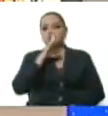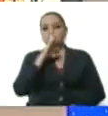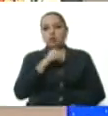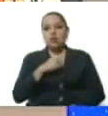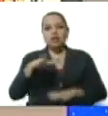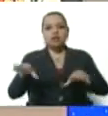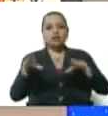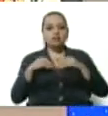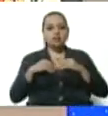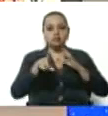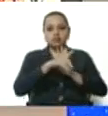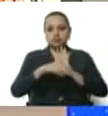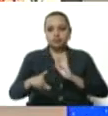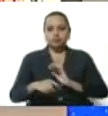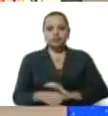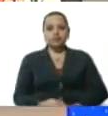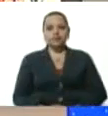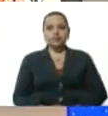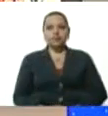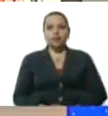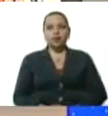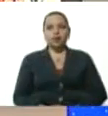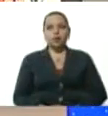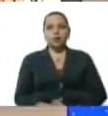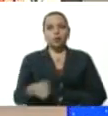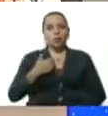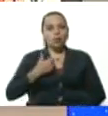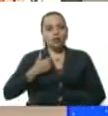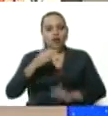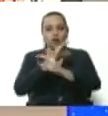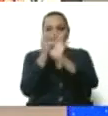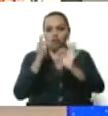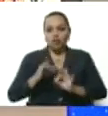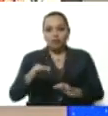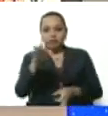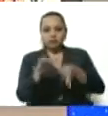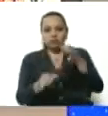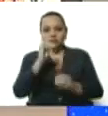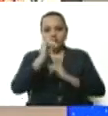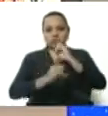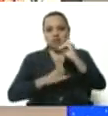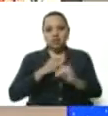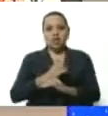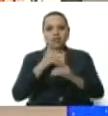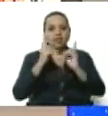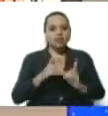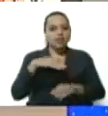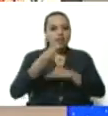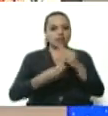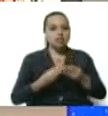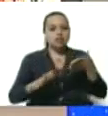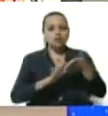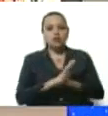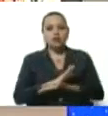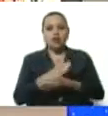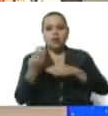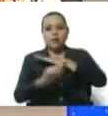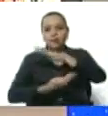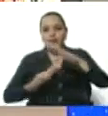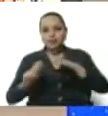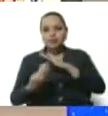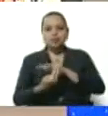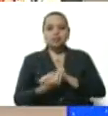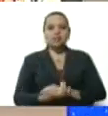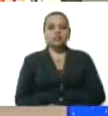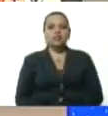de la jurisdicción. Cualquier forma de jurisdicción con esta Corte debe darse bajo el fundamento, bajo el